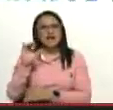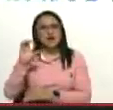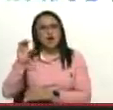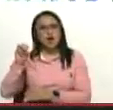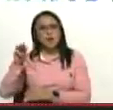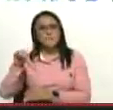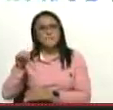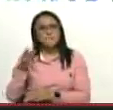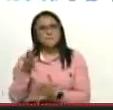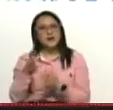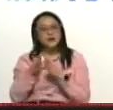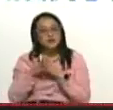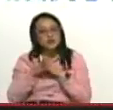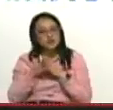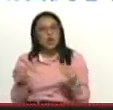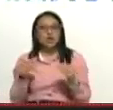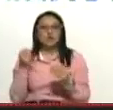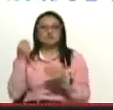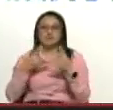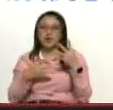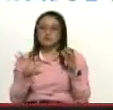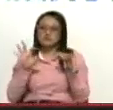todo esto